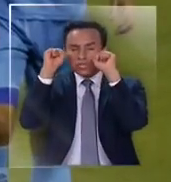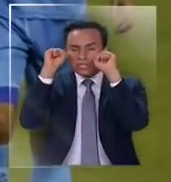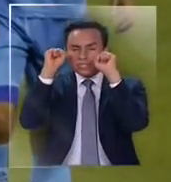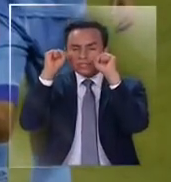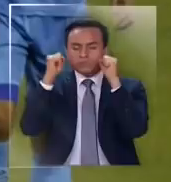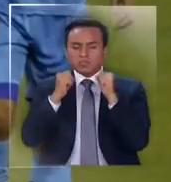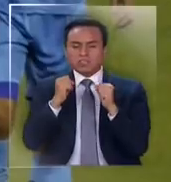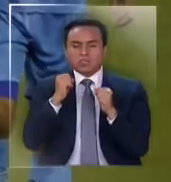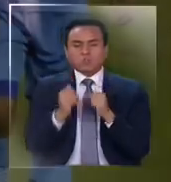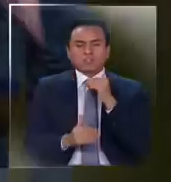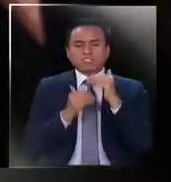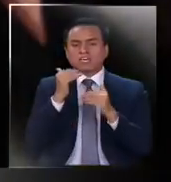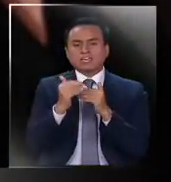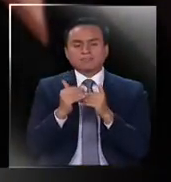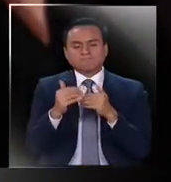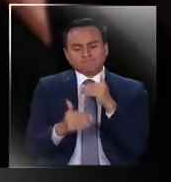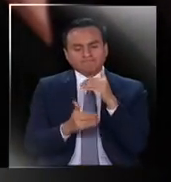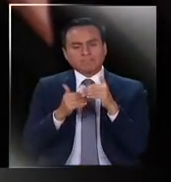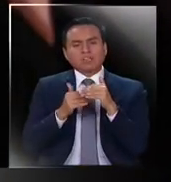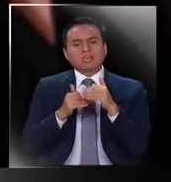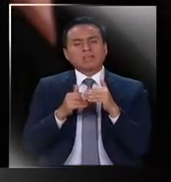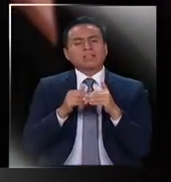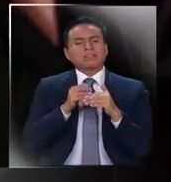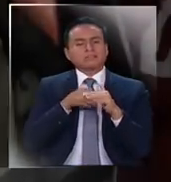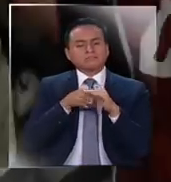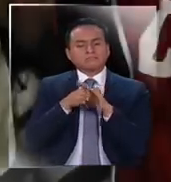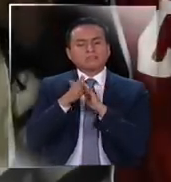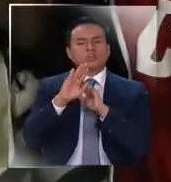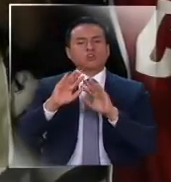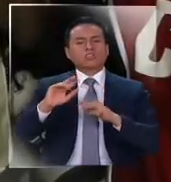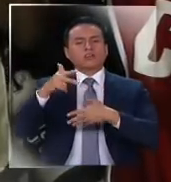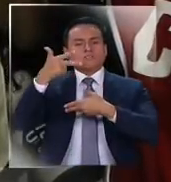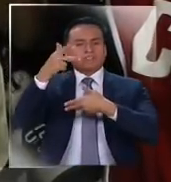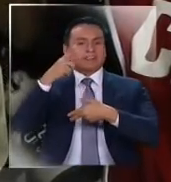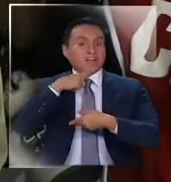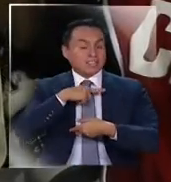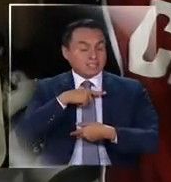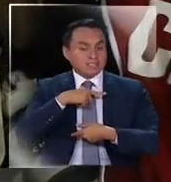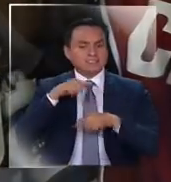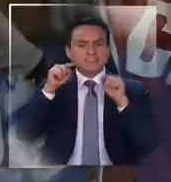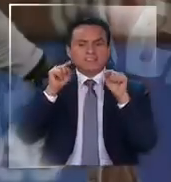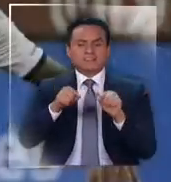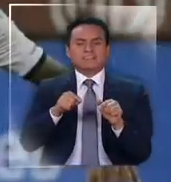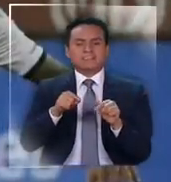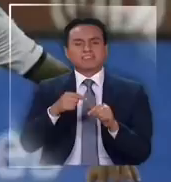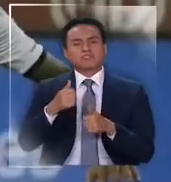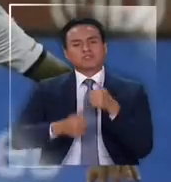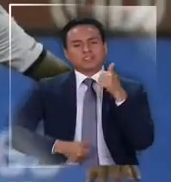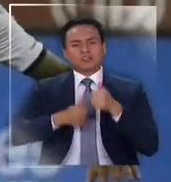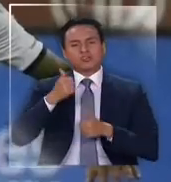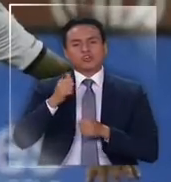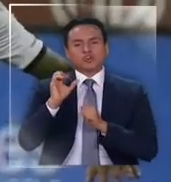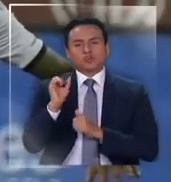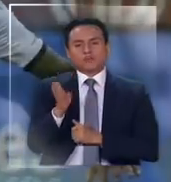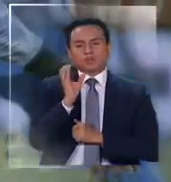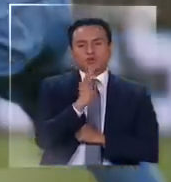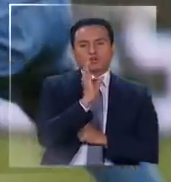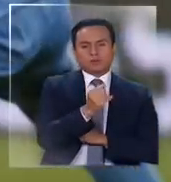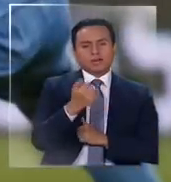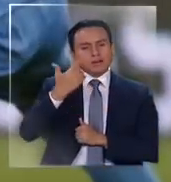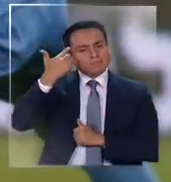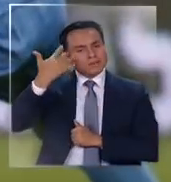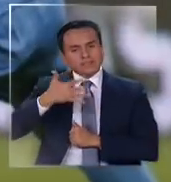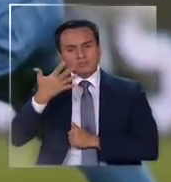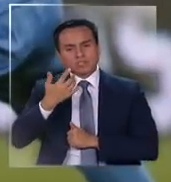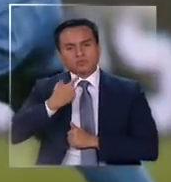poder comenzar a cimentar su paso a los octavos de final de este torneo, el de clubes más